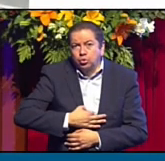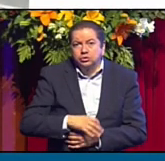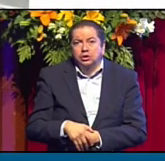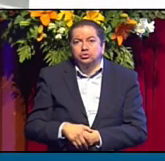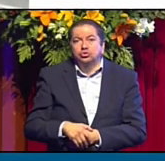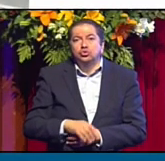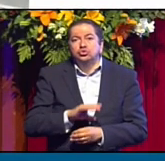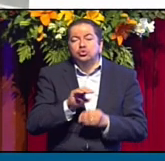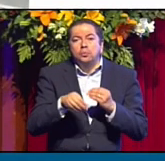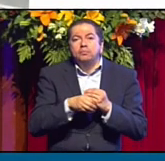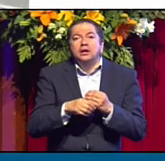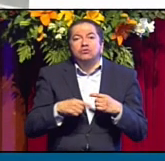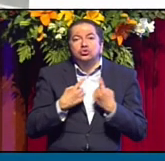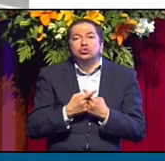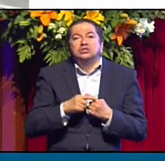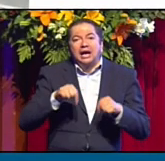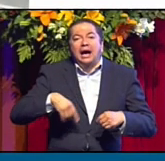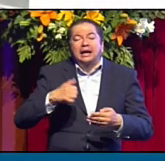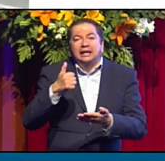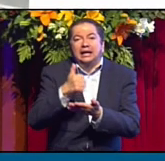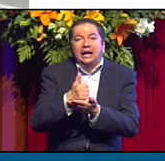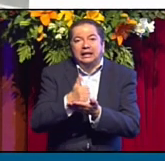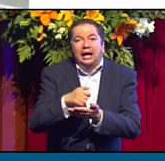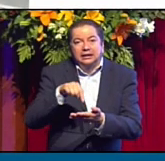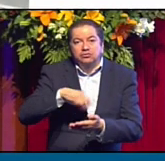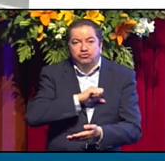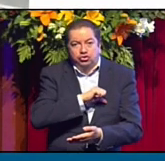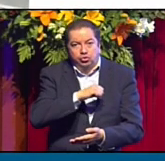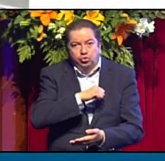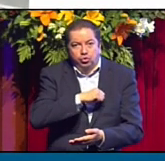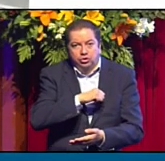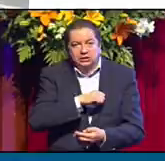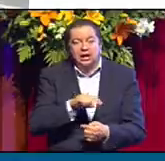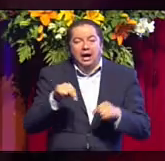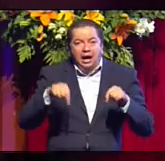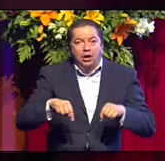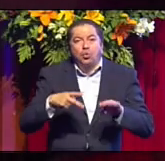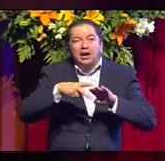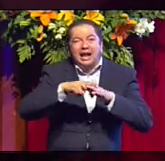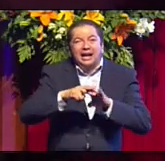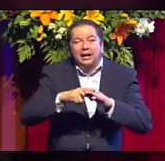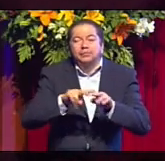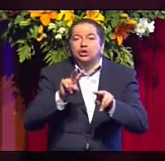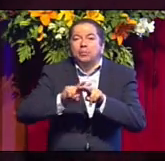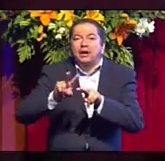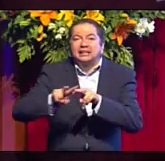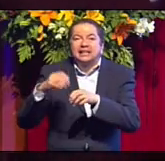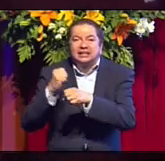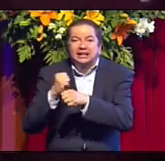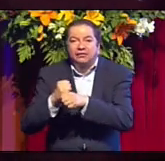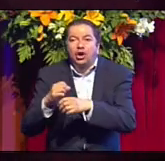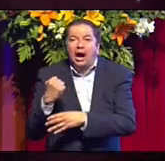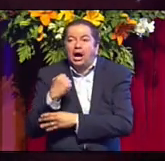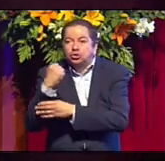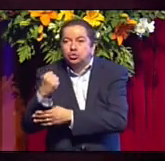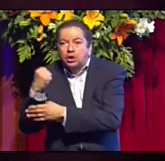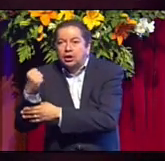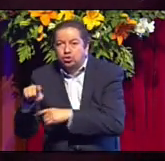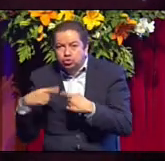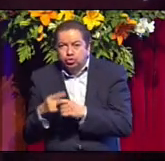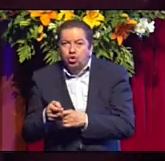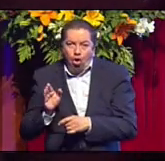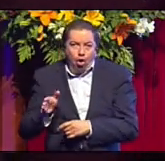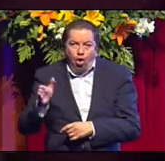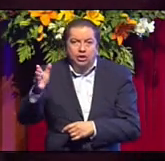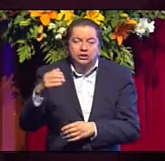acá en la comuna de Vicuña, tenga una herramienta efectivamente para hacer su trabajo. Y estamos, bueno, ayudamos en otras cosas también y vamos a seguir